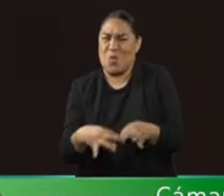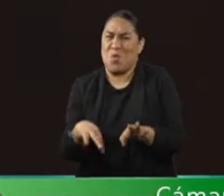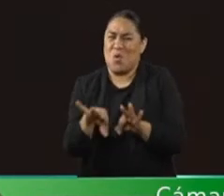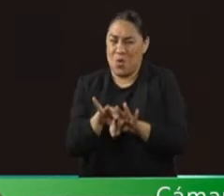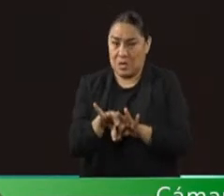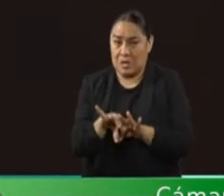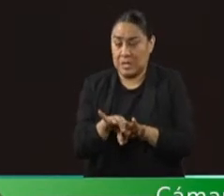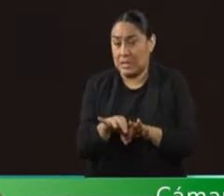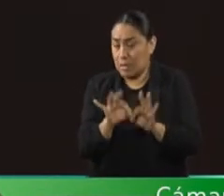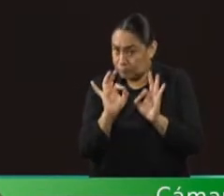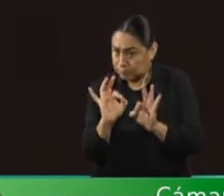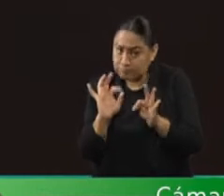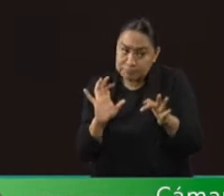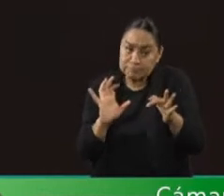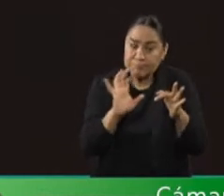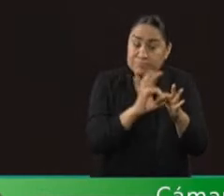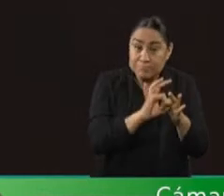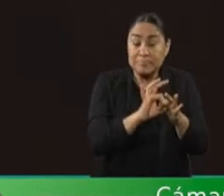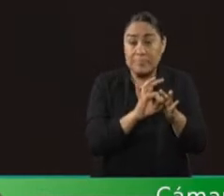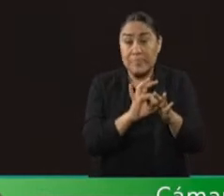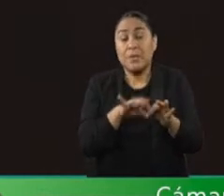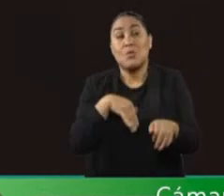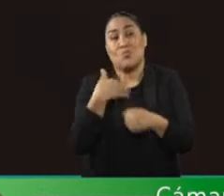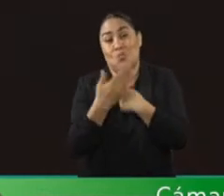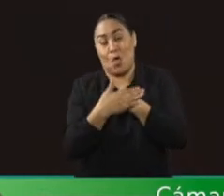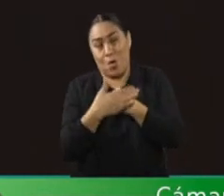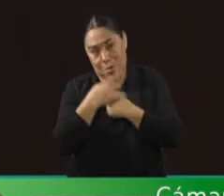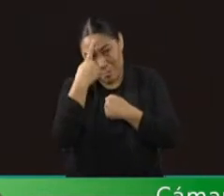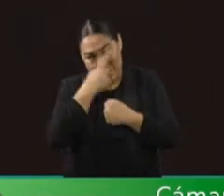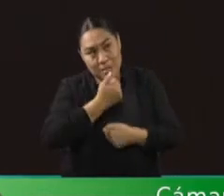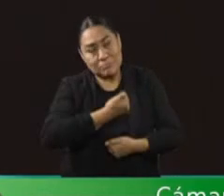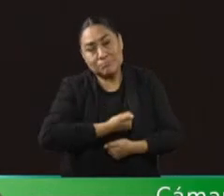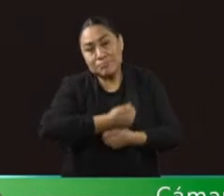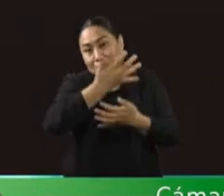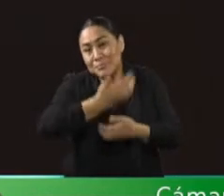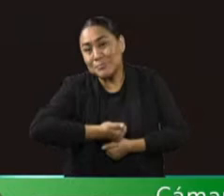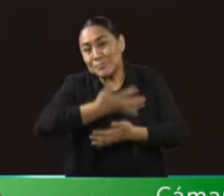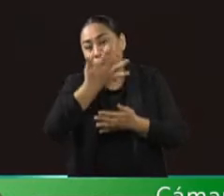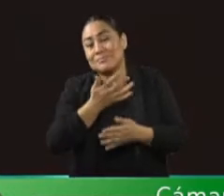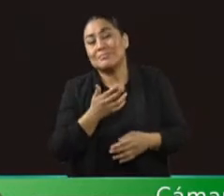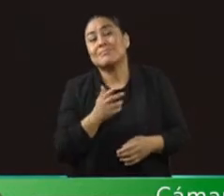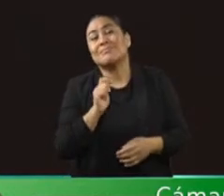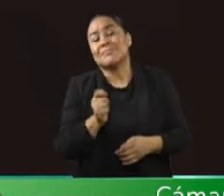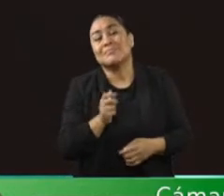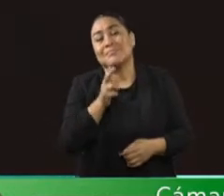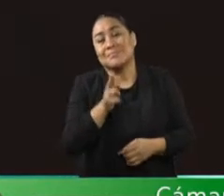ajustarlo a la demanda que traerá el flujo comercial del corredor transísmica